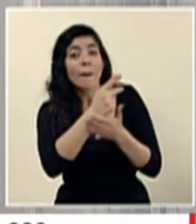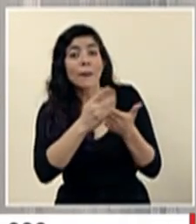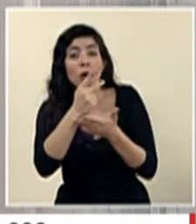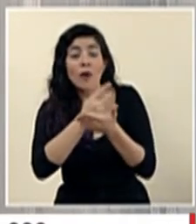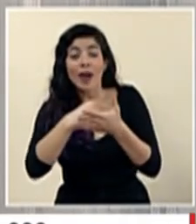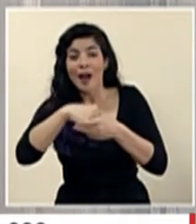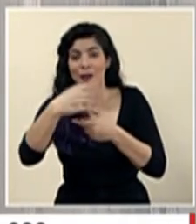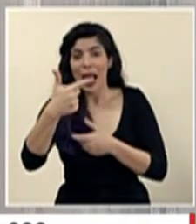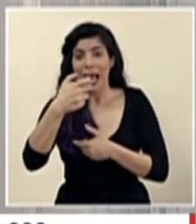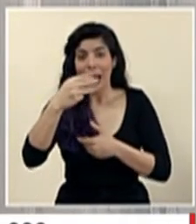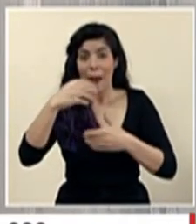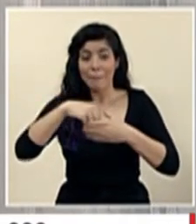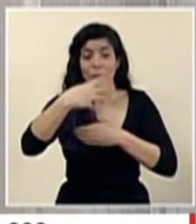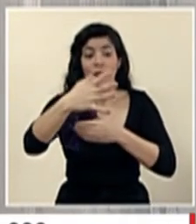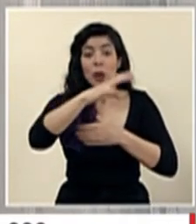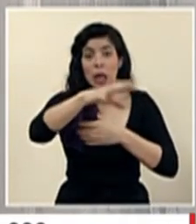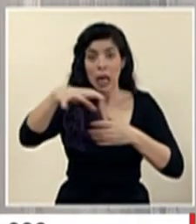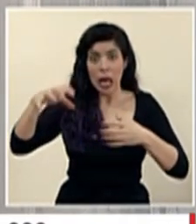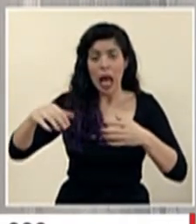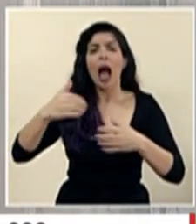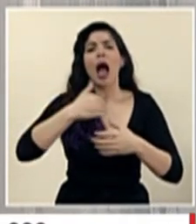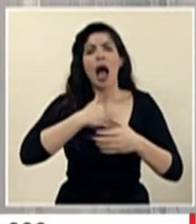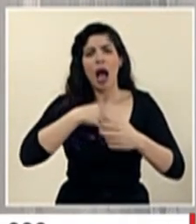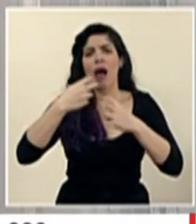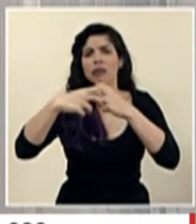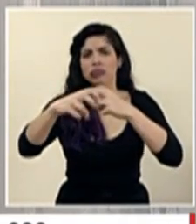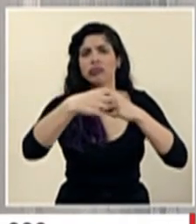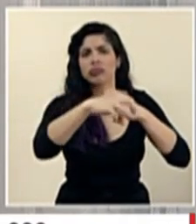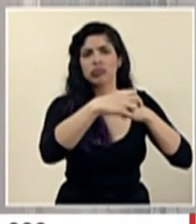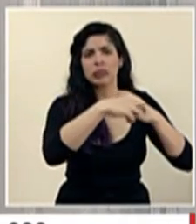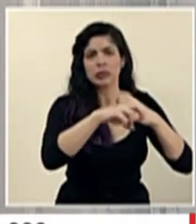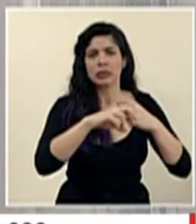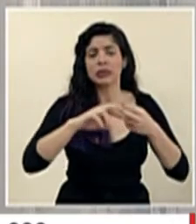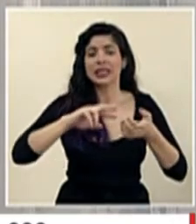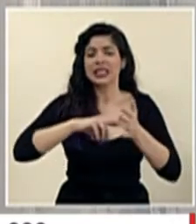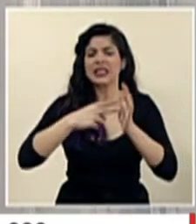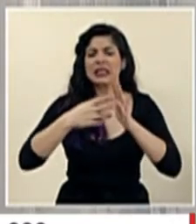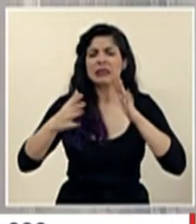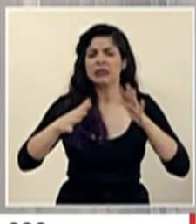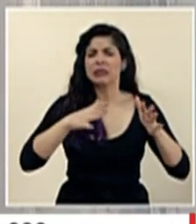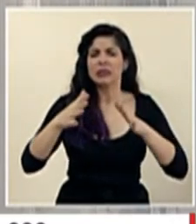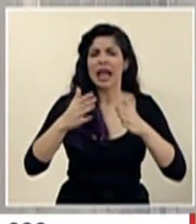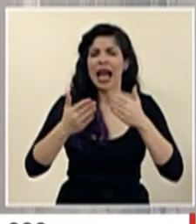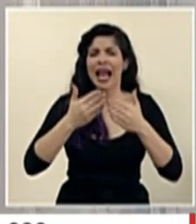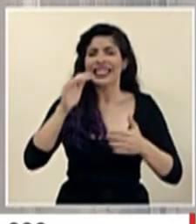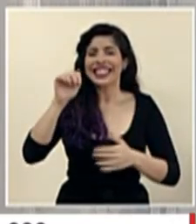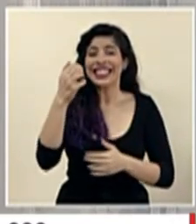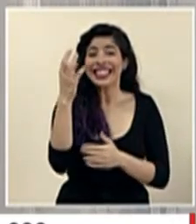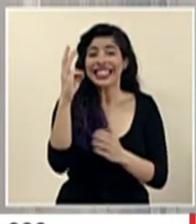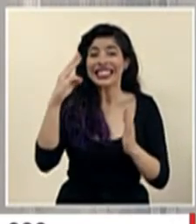Gran Metropolitana también tendríamos colocaciones. Estaríamos hablando de cerca de